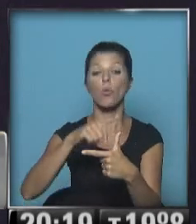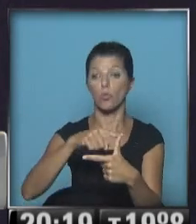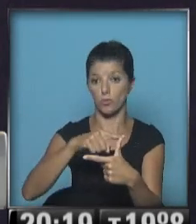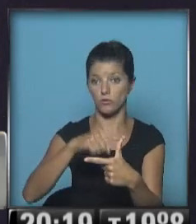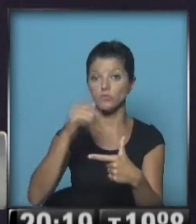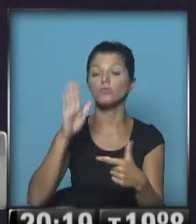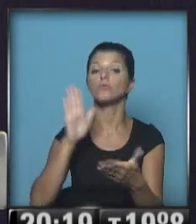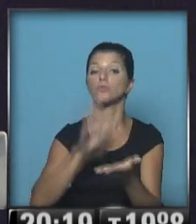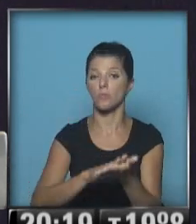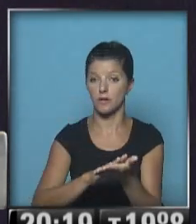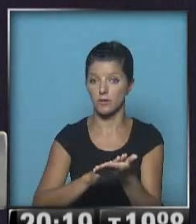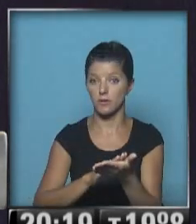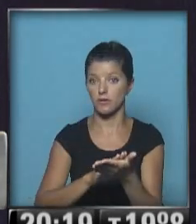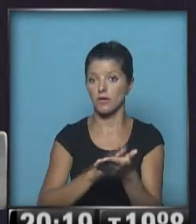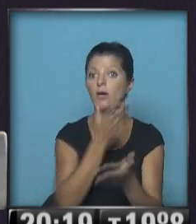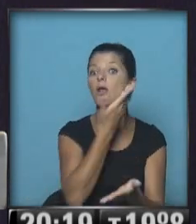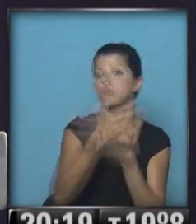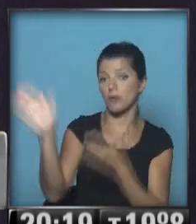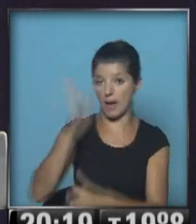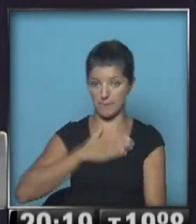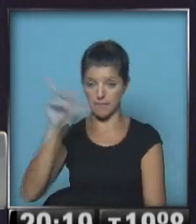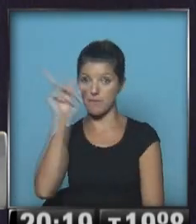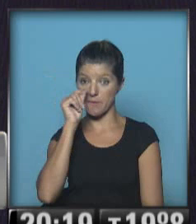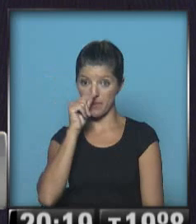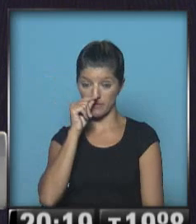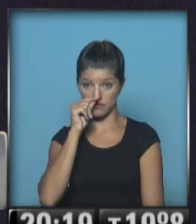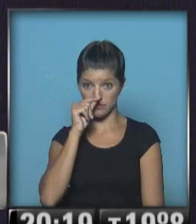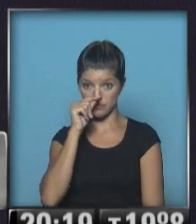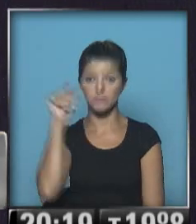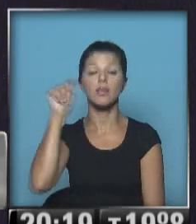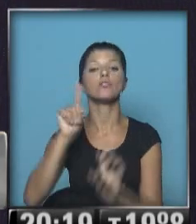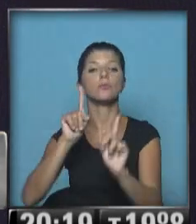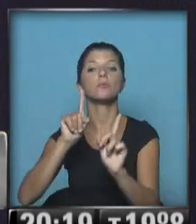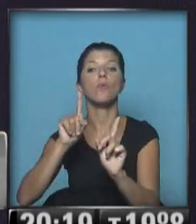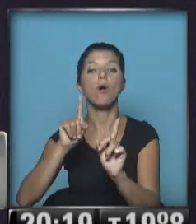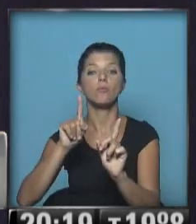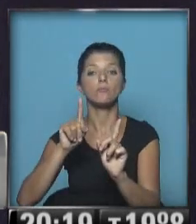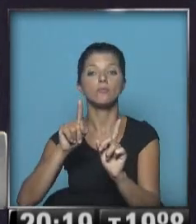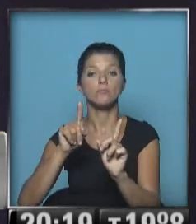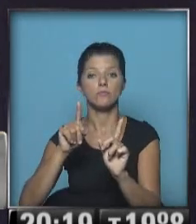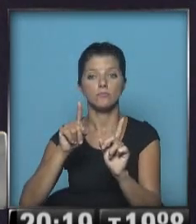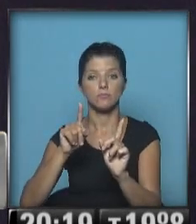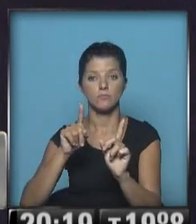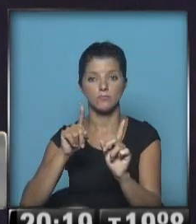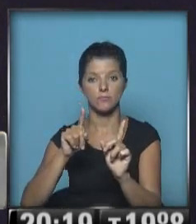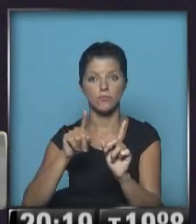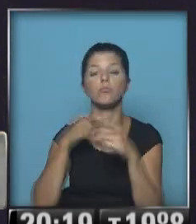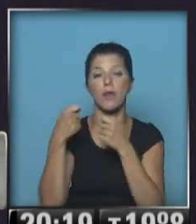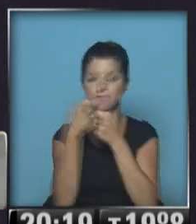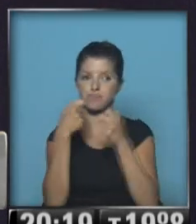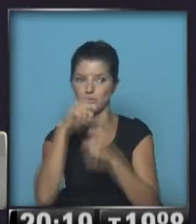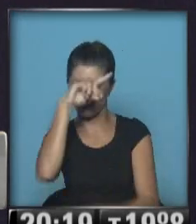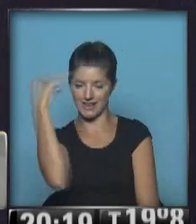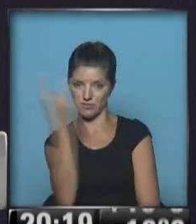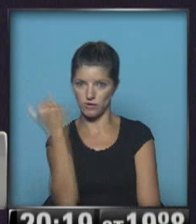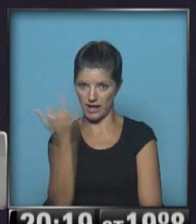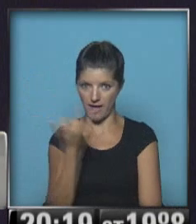liberación O sea la expulsión de mi padre de la República Argentina que es producto básicamente de la gran presión internacional que